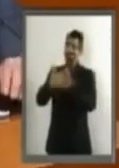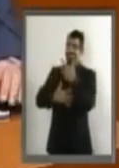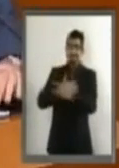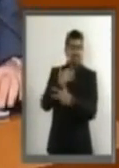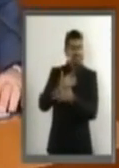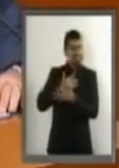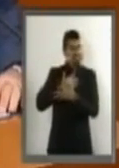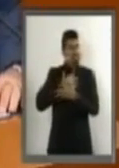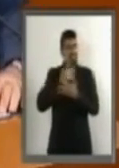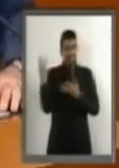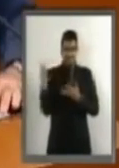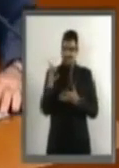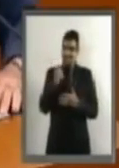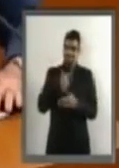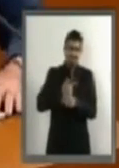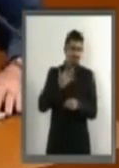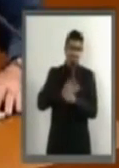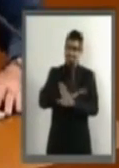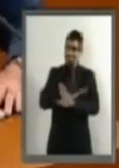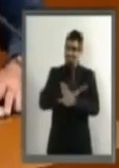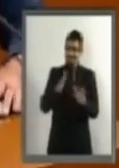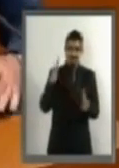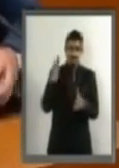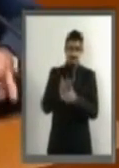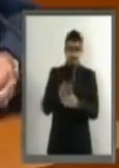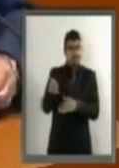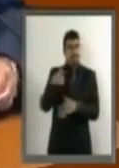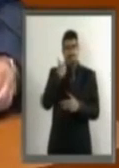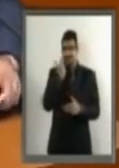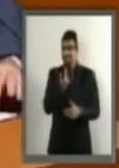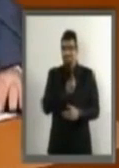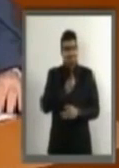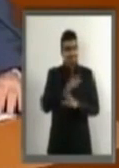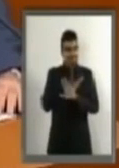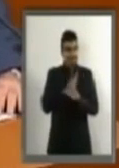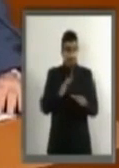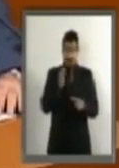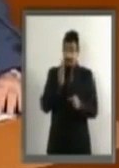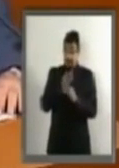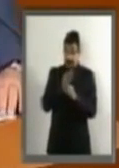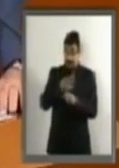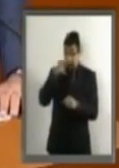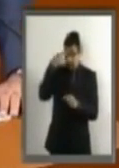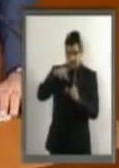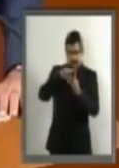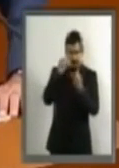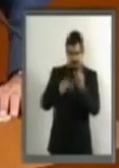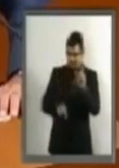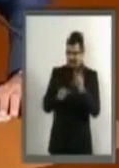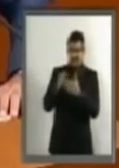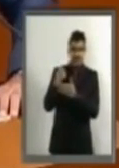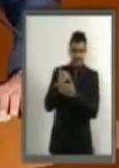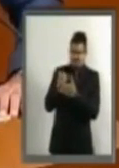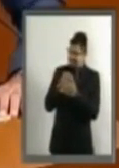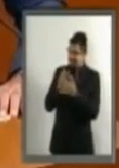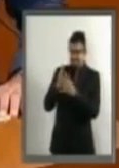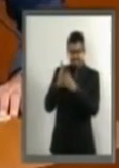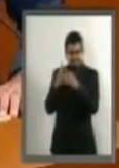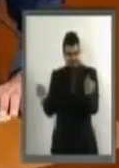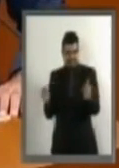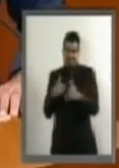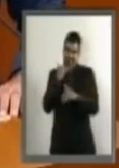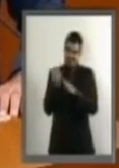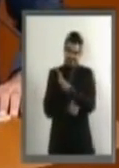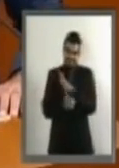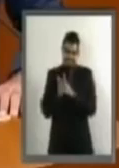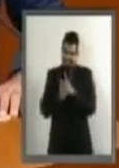Existe hoy más que nunca un reclamo generalizado para curar al país de esta grave enfermedad que es